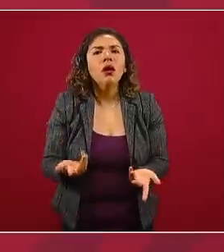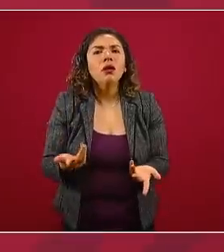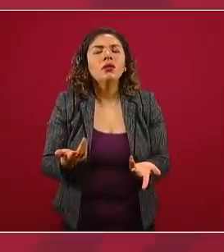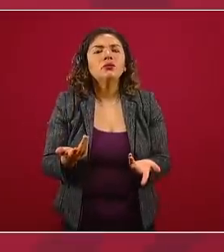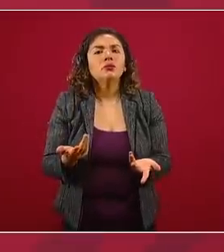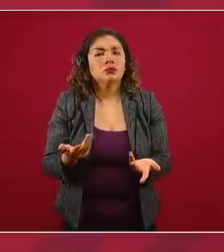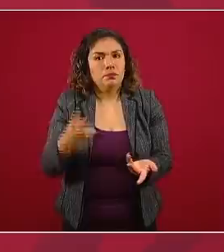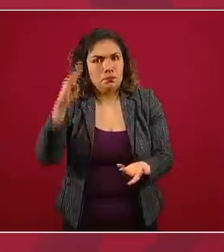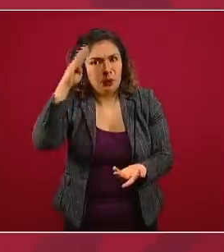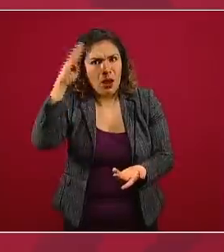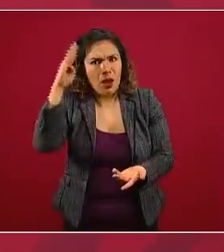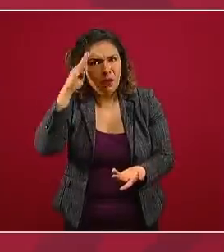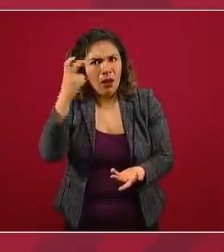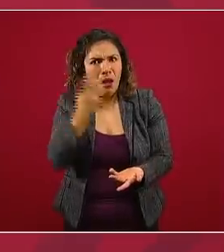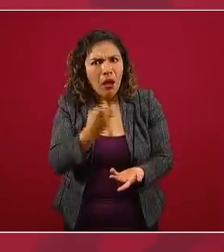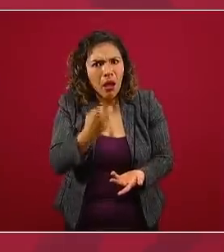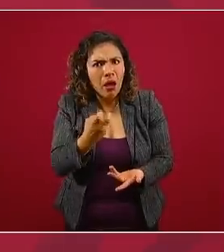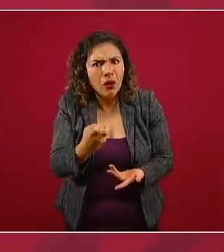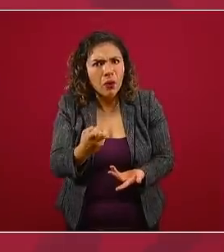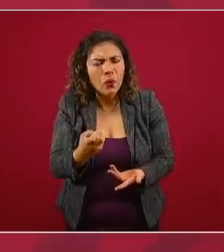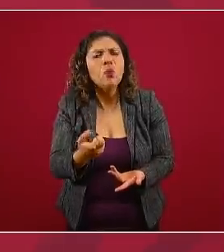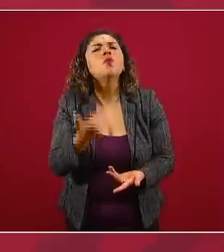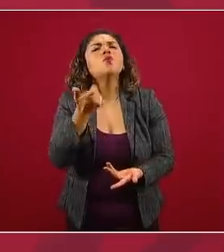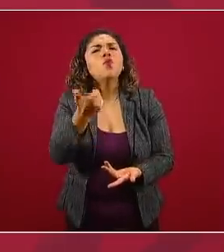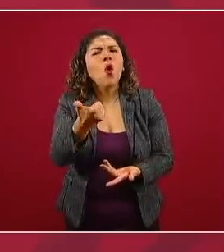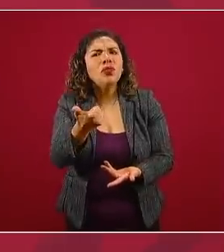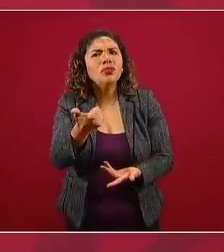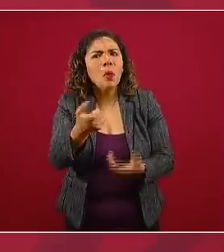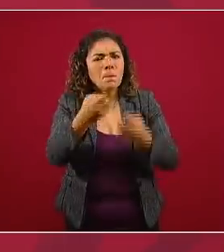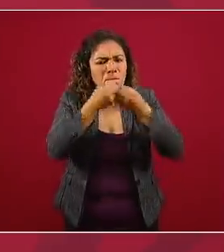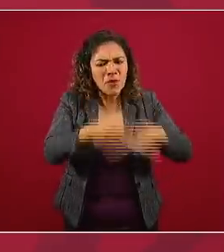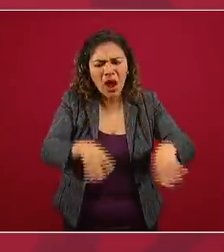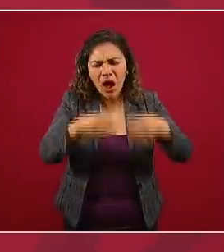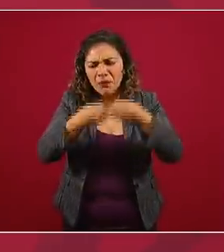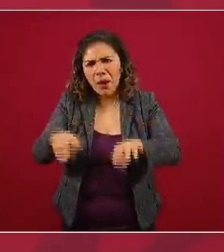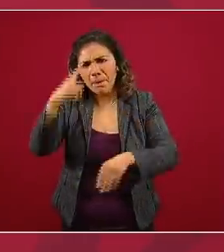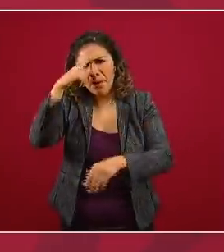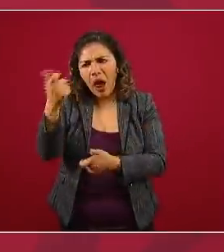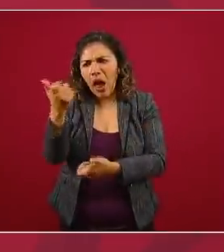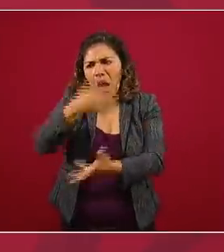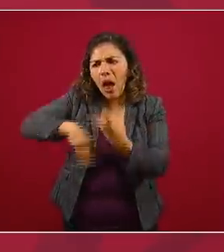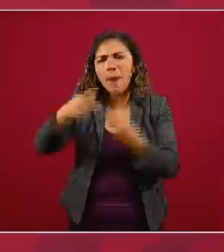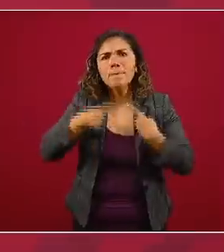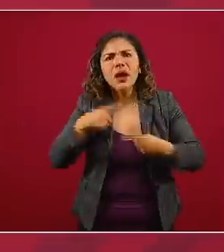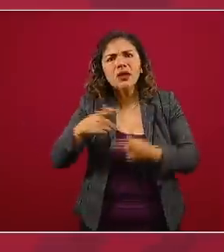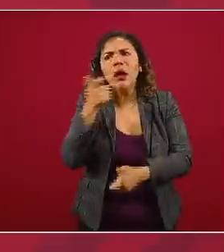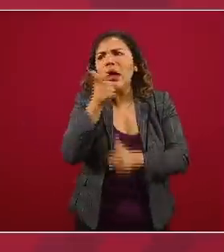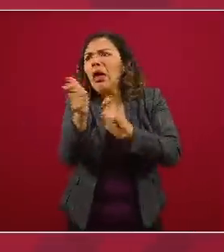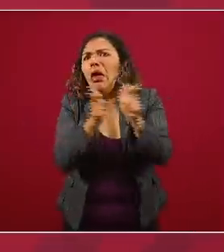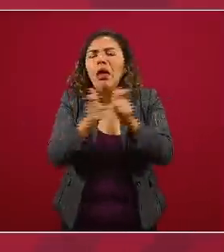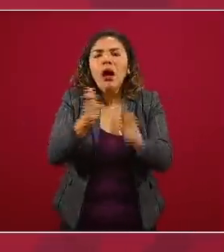cuánto significó de pérdida para la economía popular